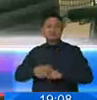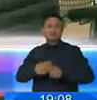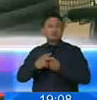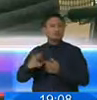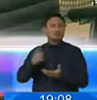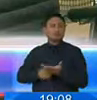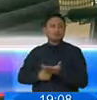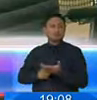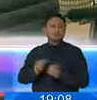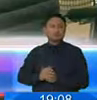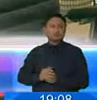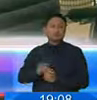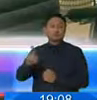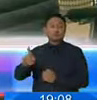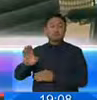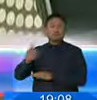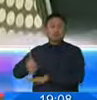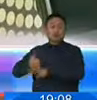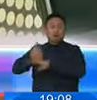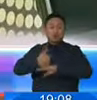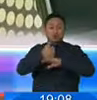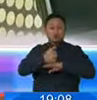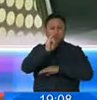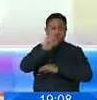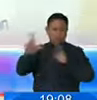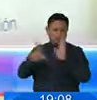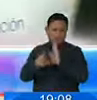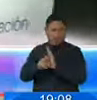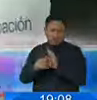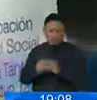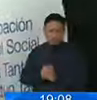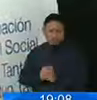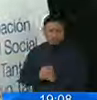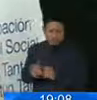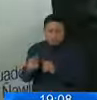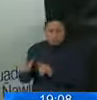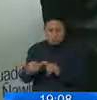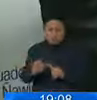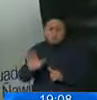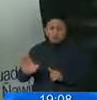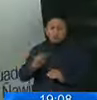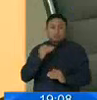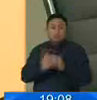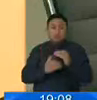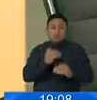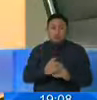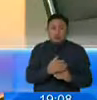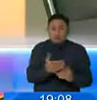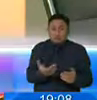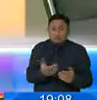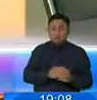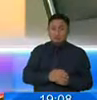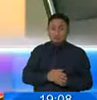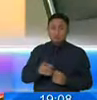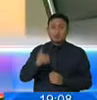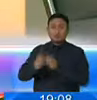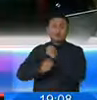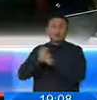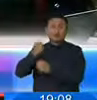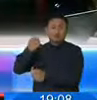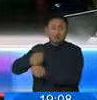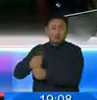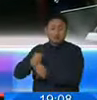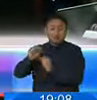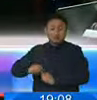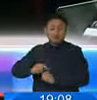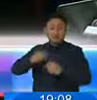en que si las autoridades cesadas fueron ilegítimas, lo mismo ocurriría con los procesos que llevaron adelante durante su periodo, así como